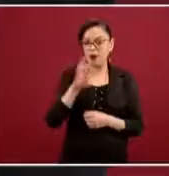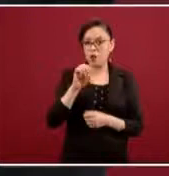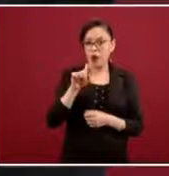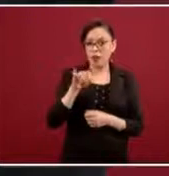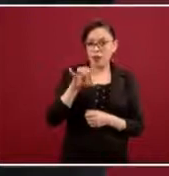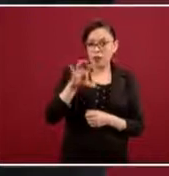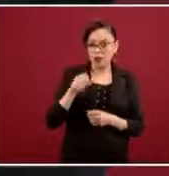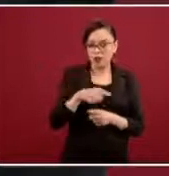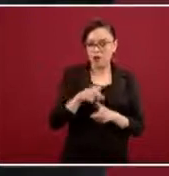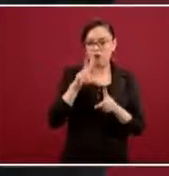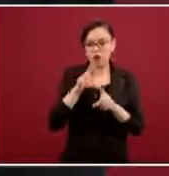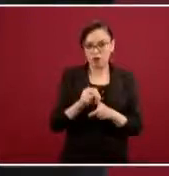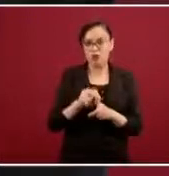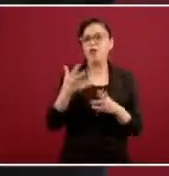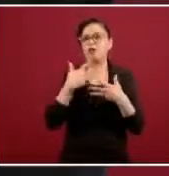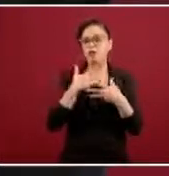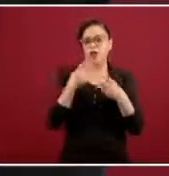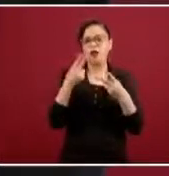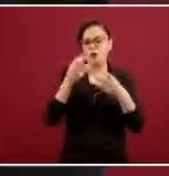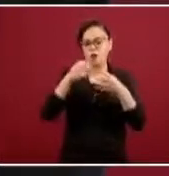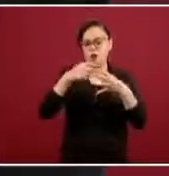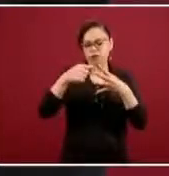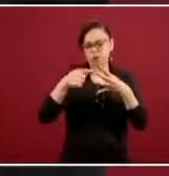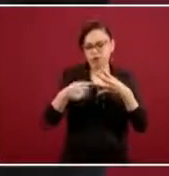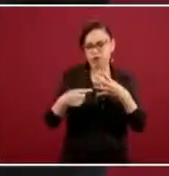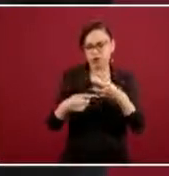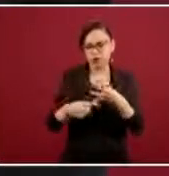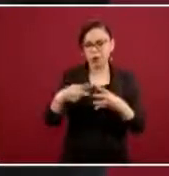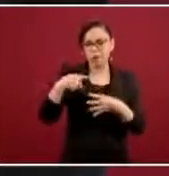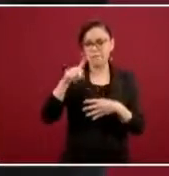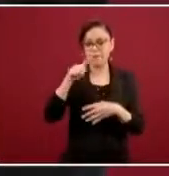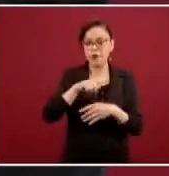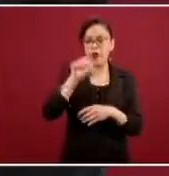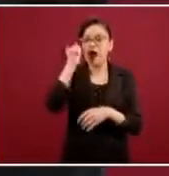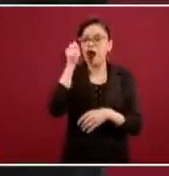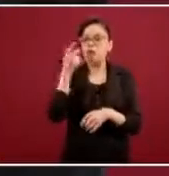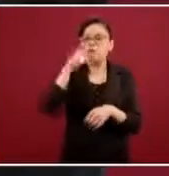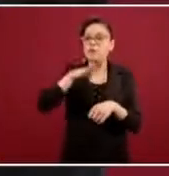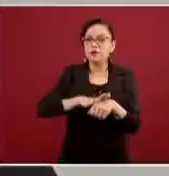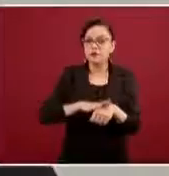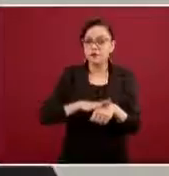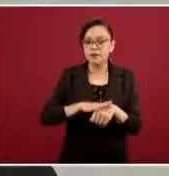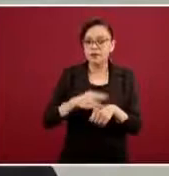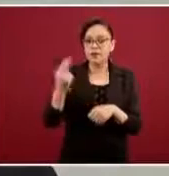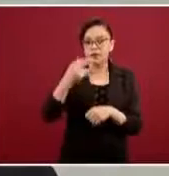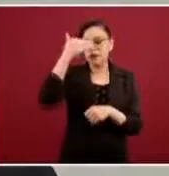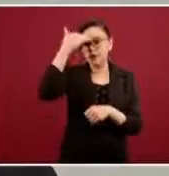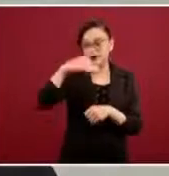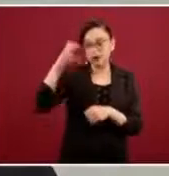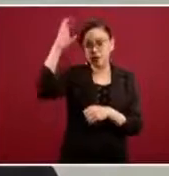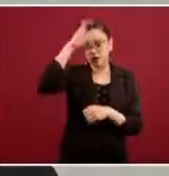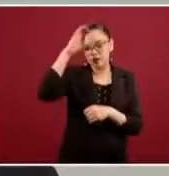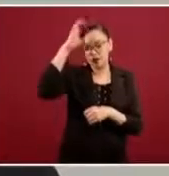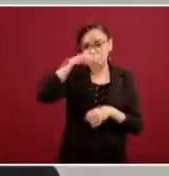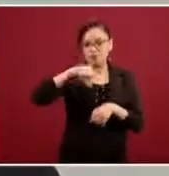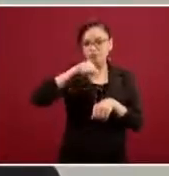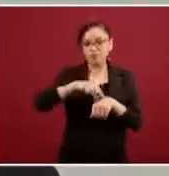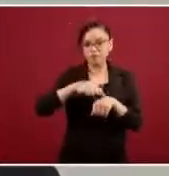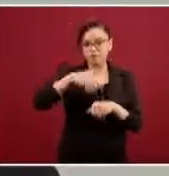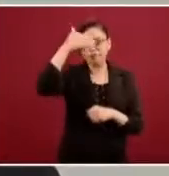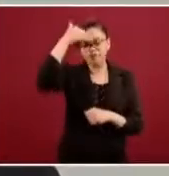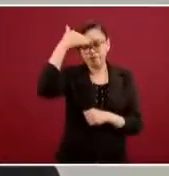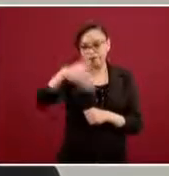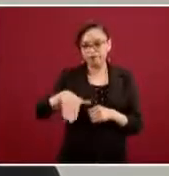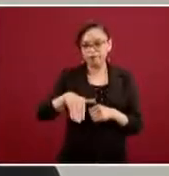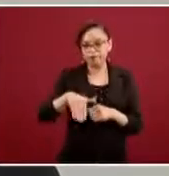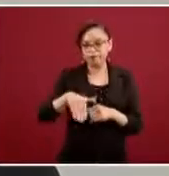tiene todos los necesarios, incorpora principios administrativos, conocimiento de la ciencia médica, en lo que se desplieguen